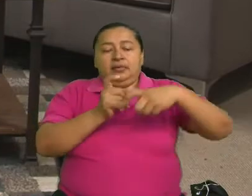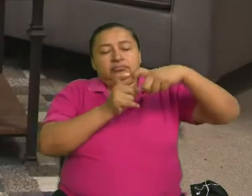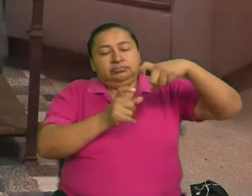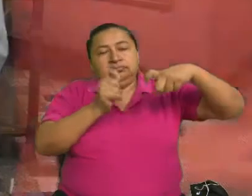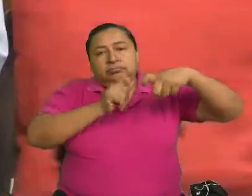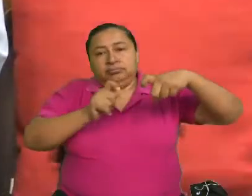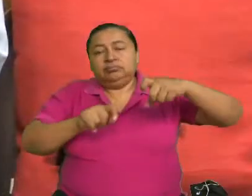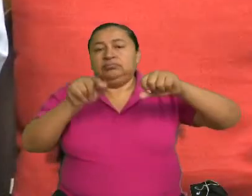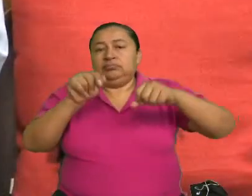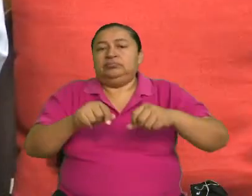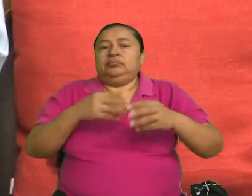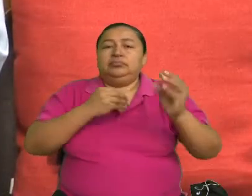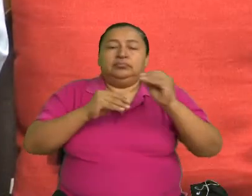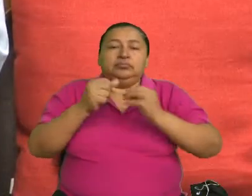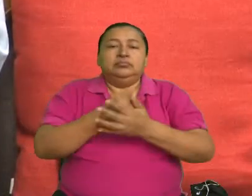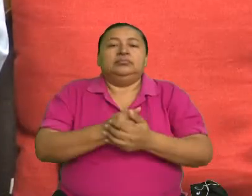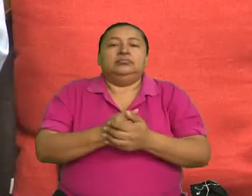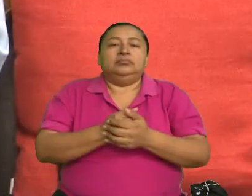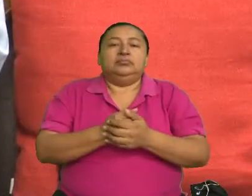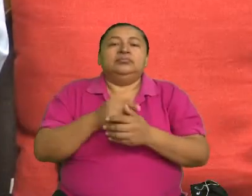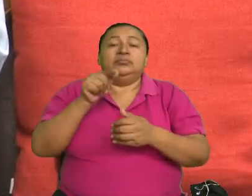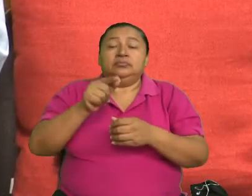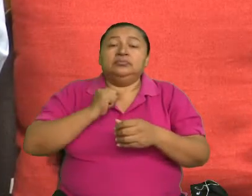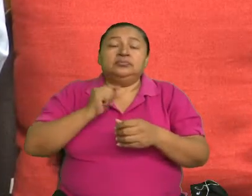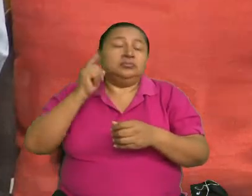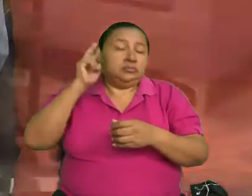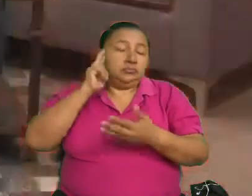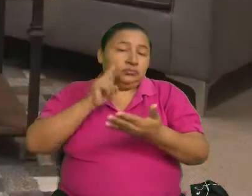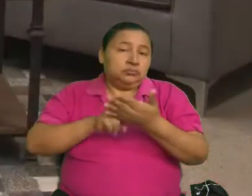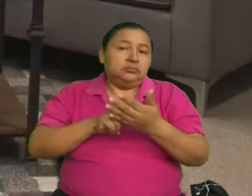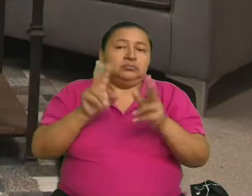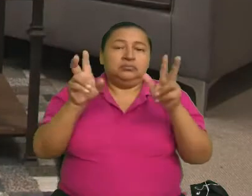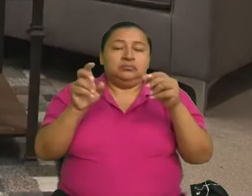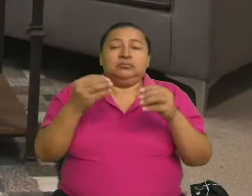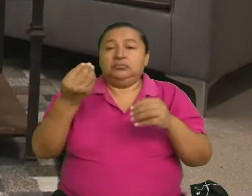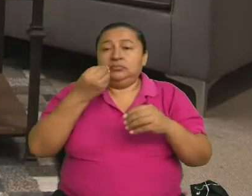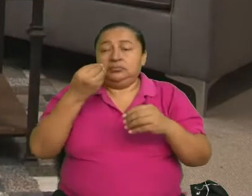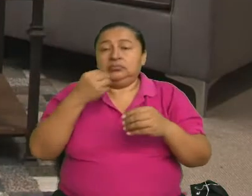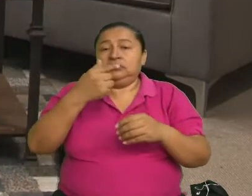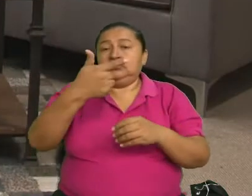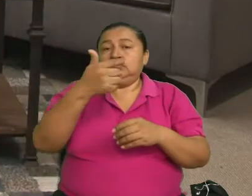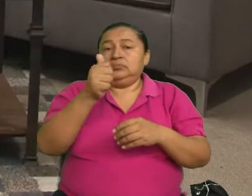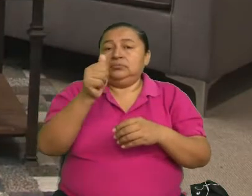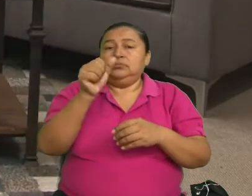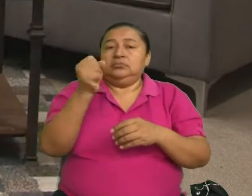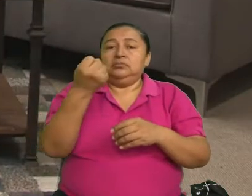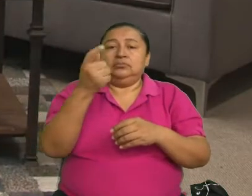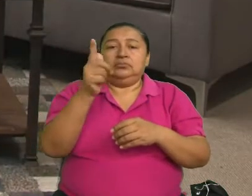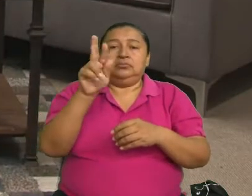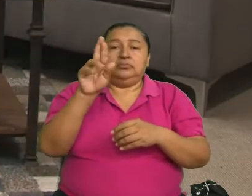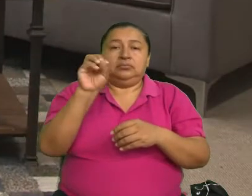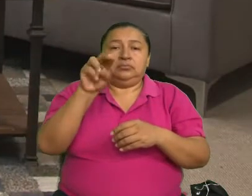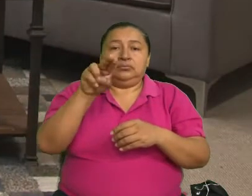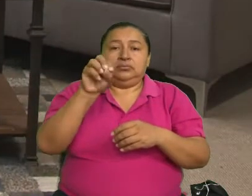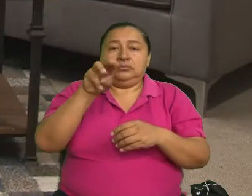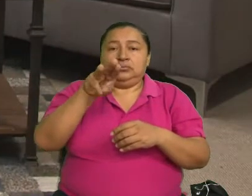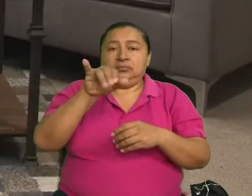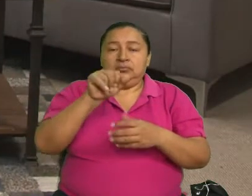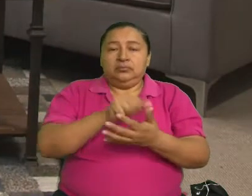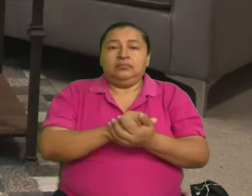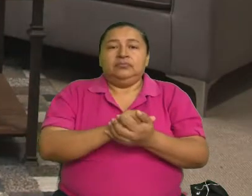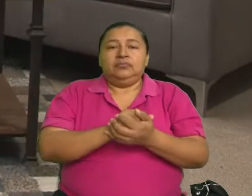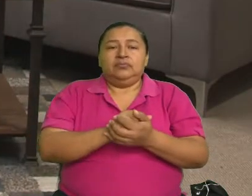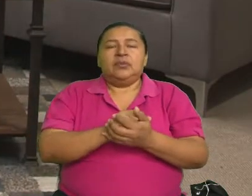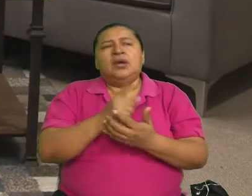contamos, enmarcando el contexto de la gastronomía? Fíjate que eso le da pie a abrir nuevos negocios. Hace poco dijiste de